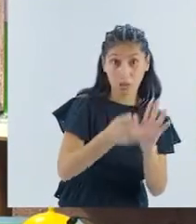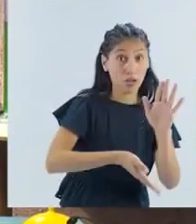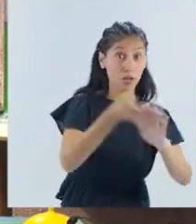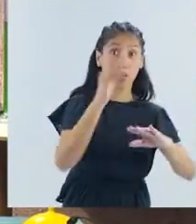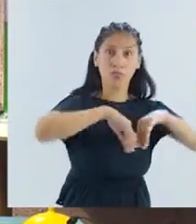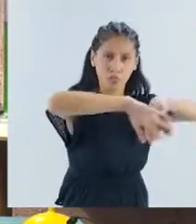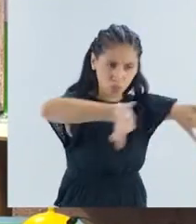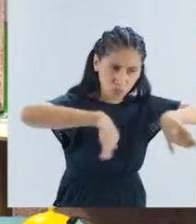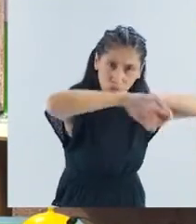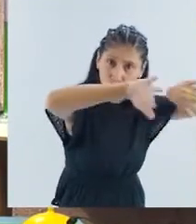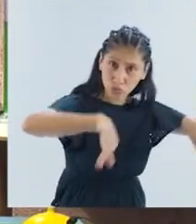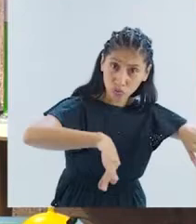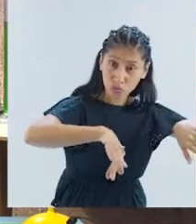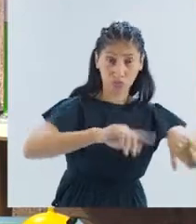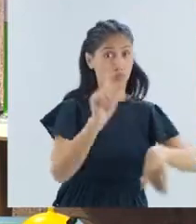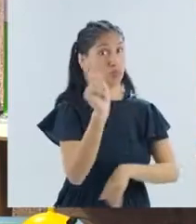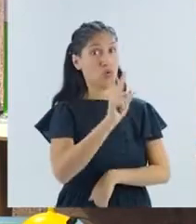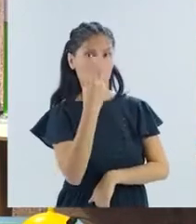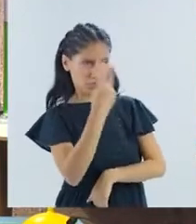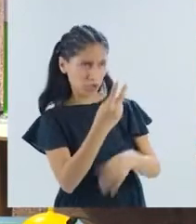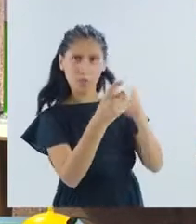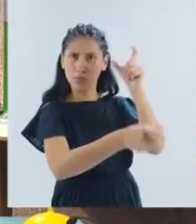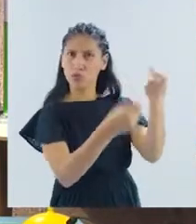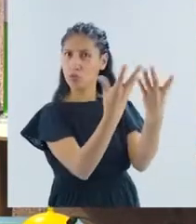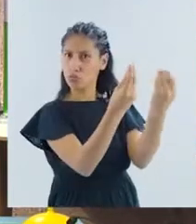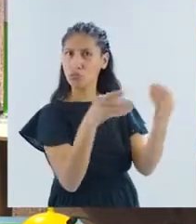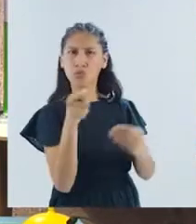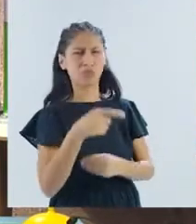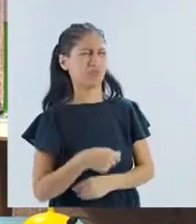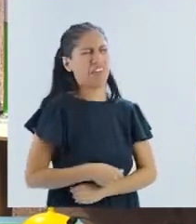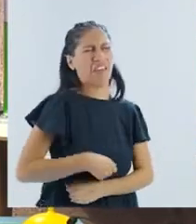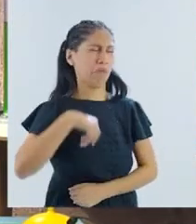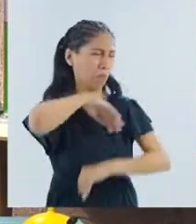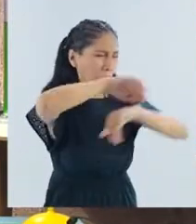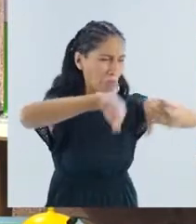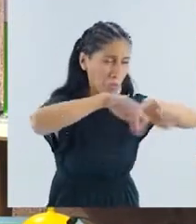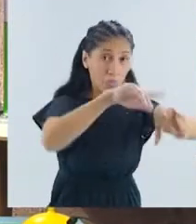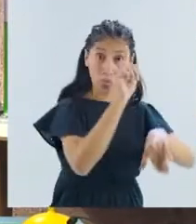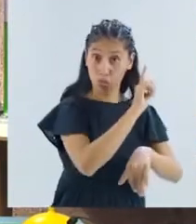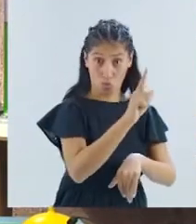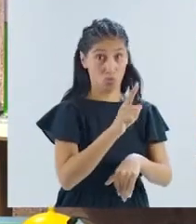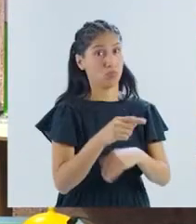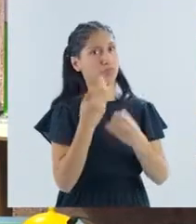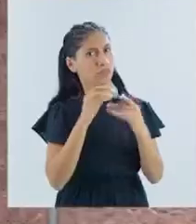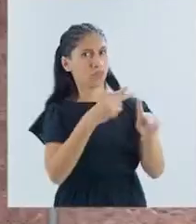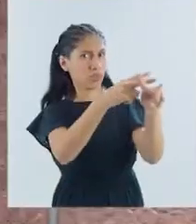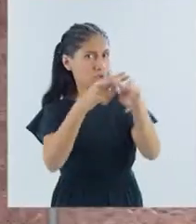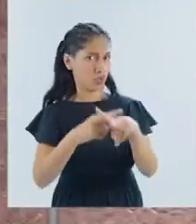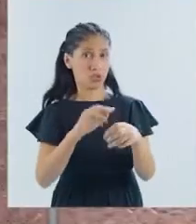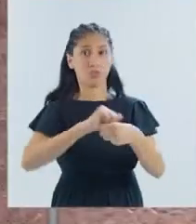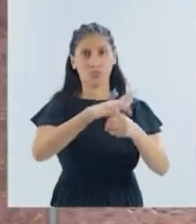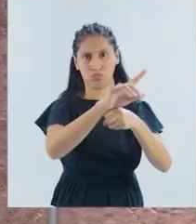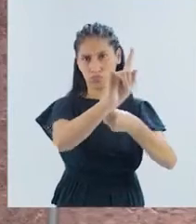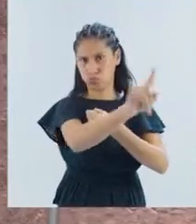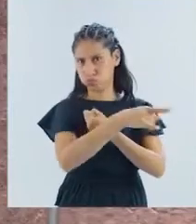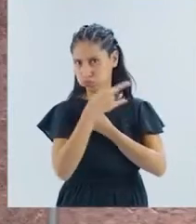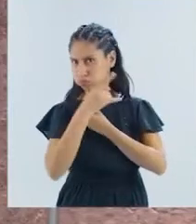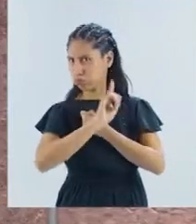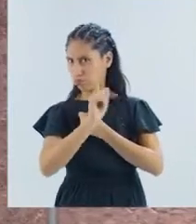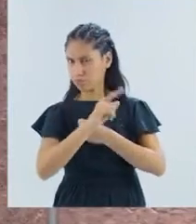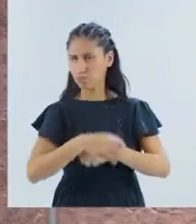a las playas. No acudas si ves mucha gente. Lo importante es evitar más rebrotes de contagio.